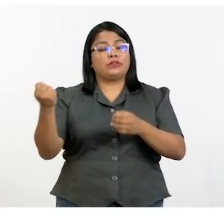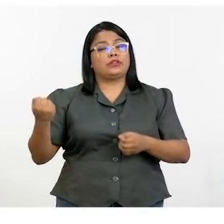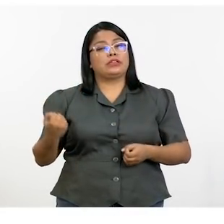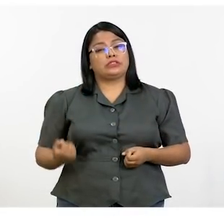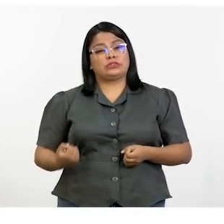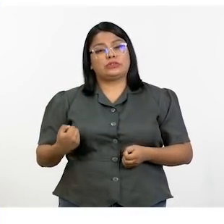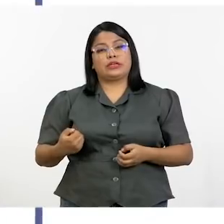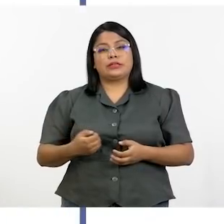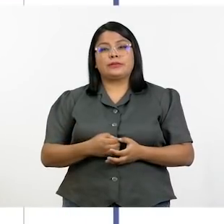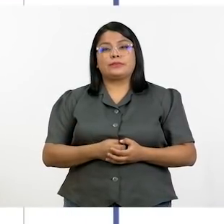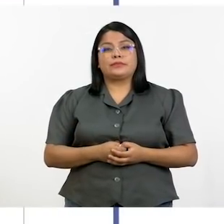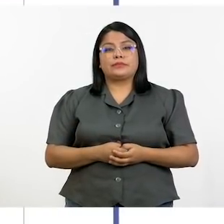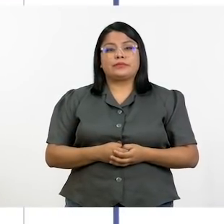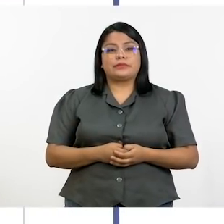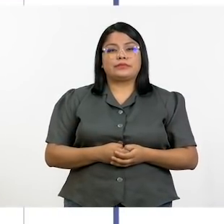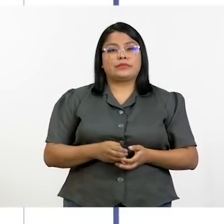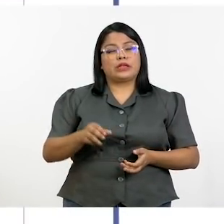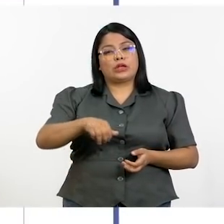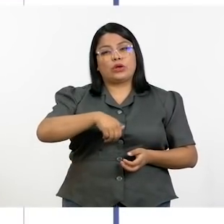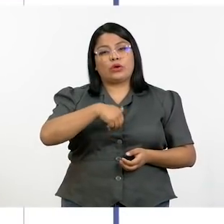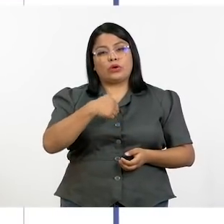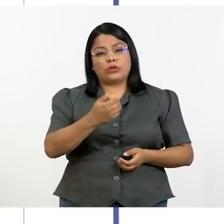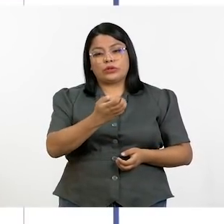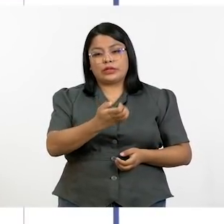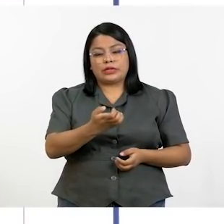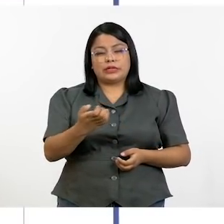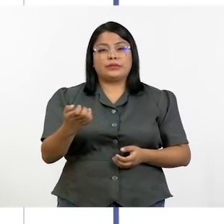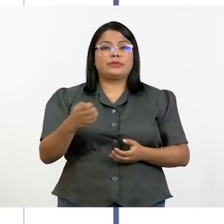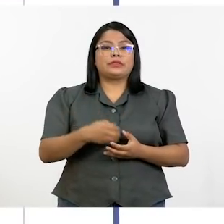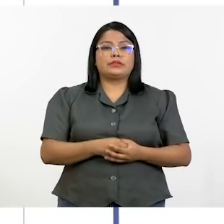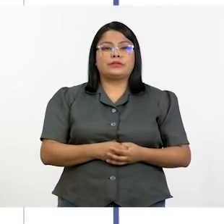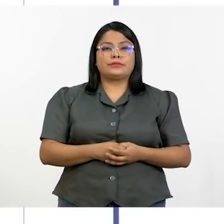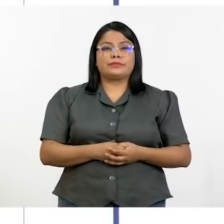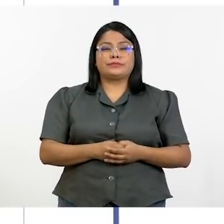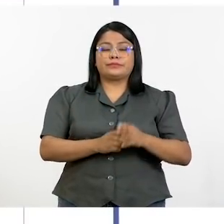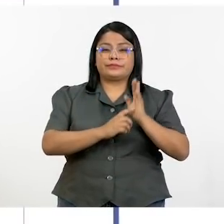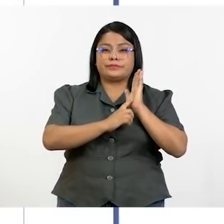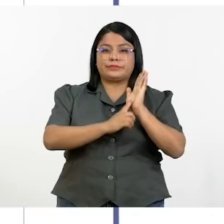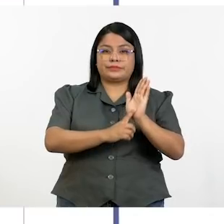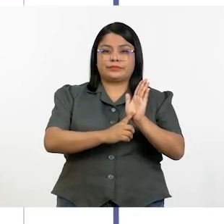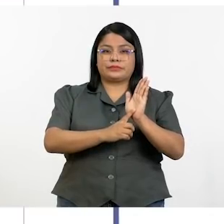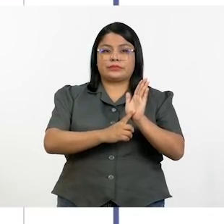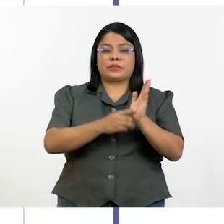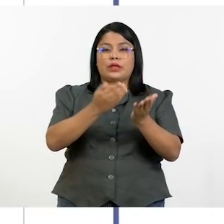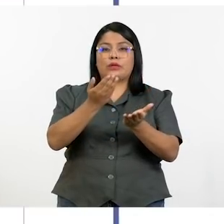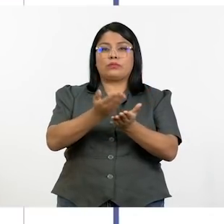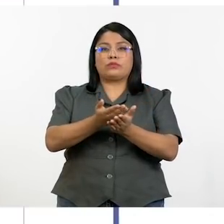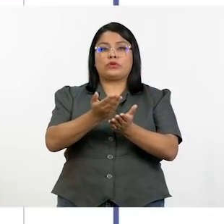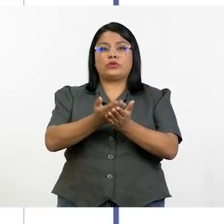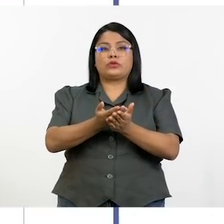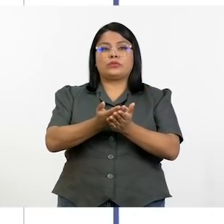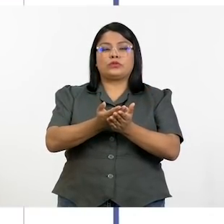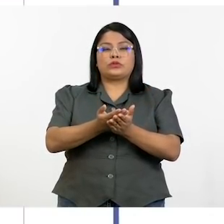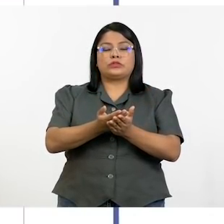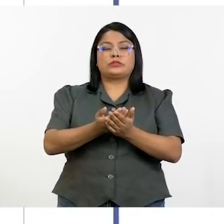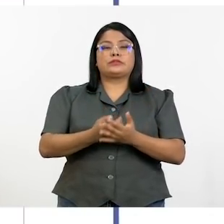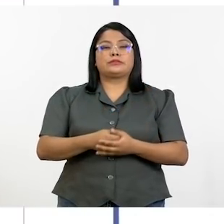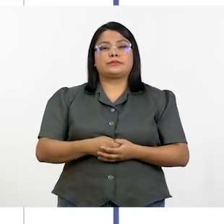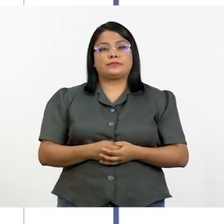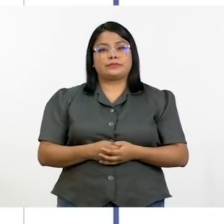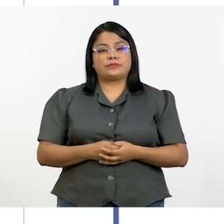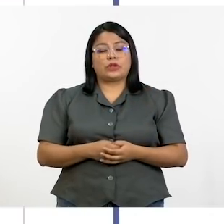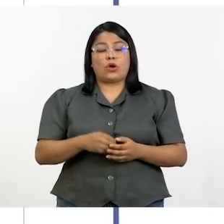del estudiantado. El siguiente elemento de la sección presenta el propósito de la